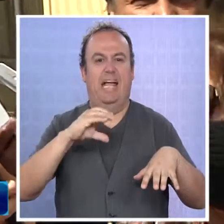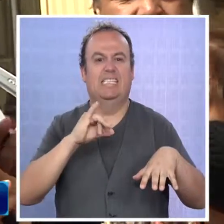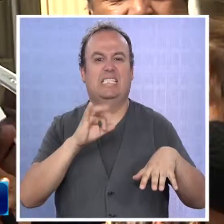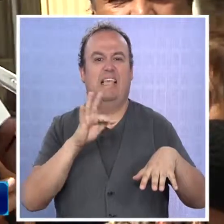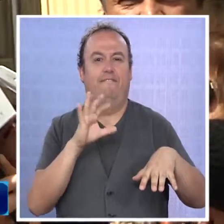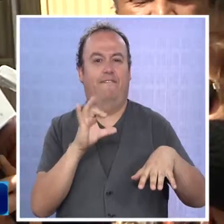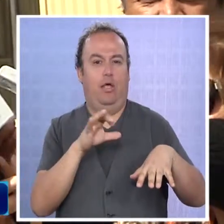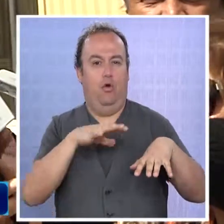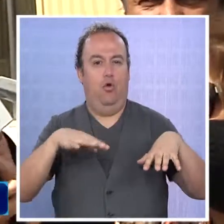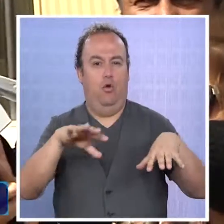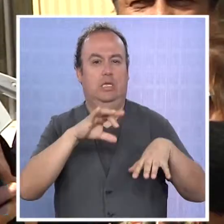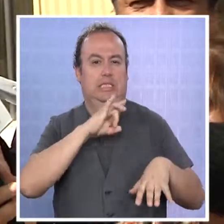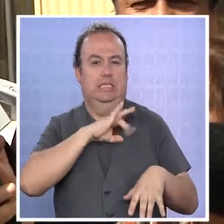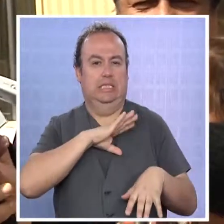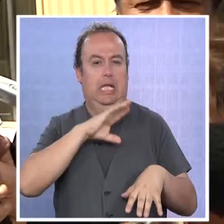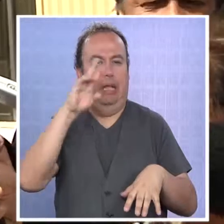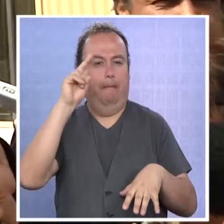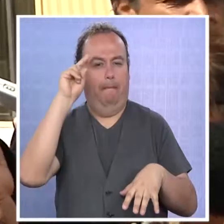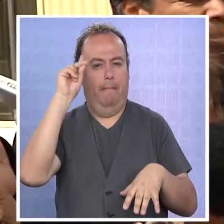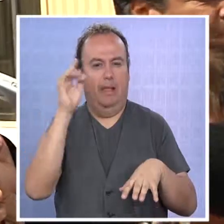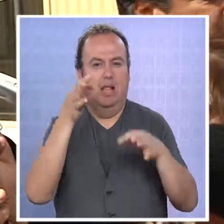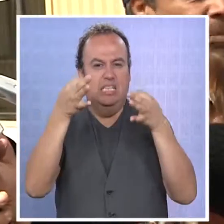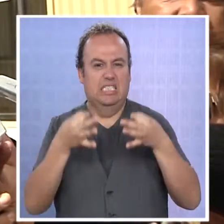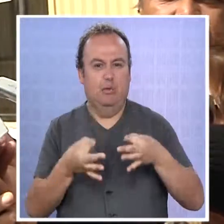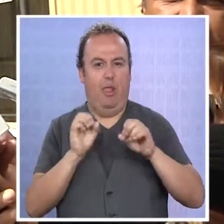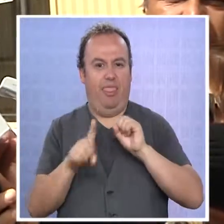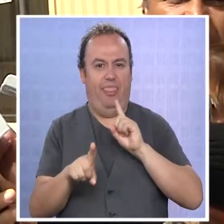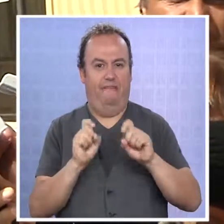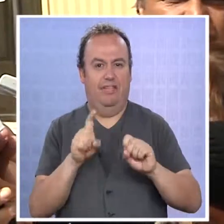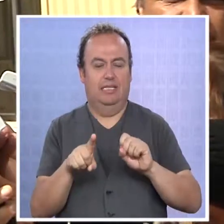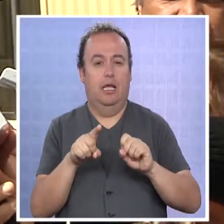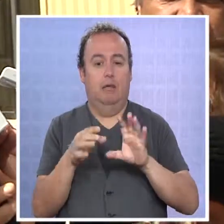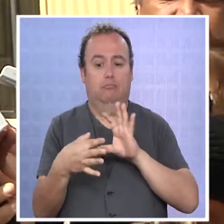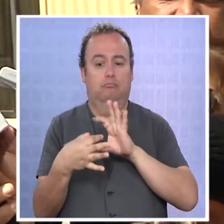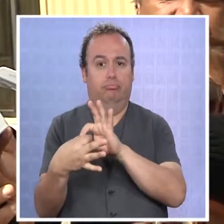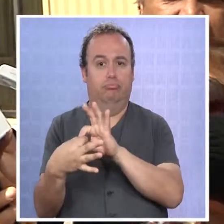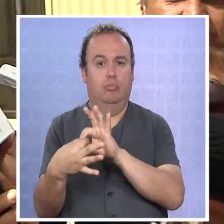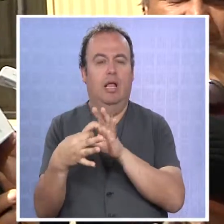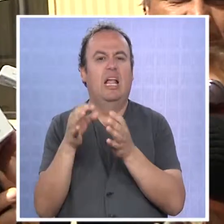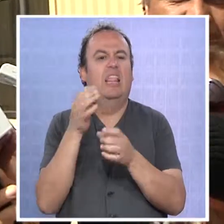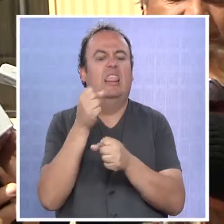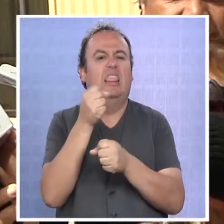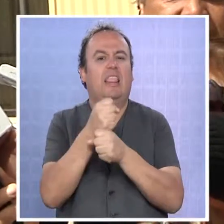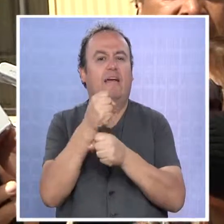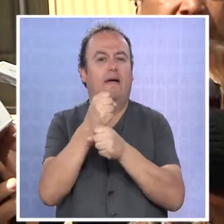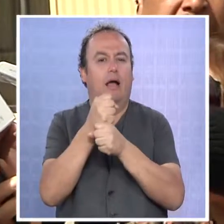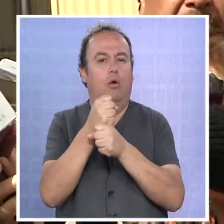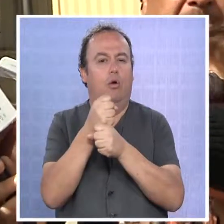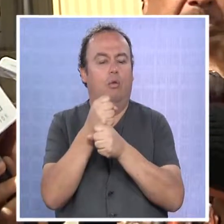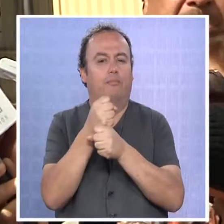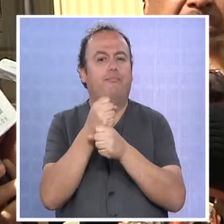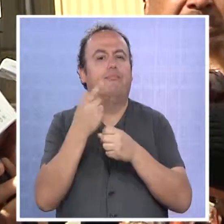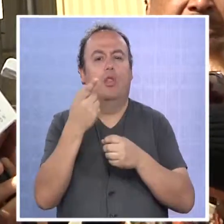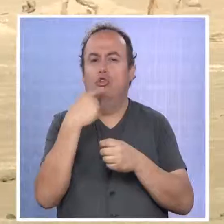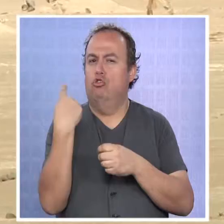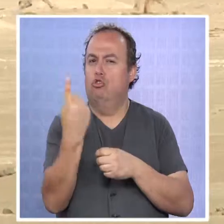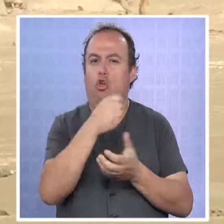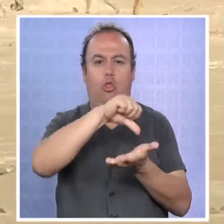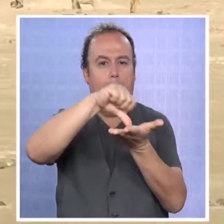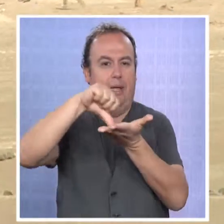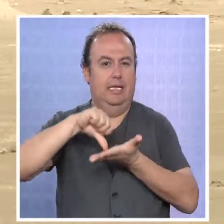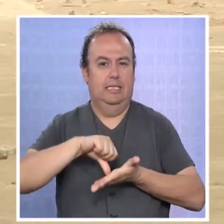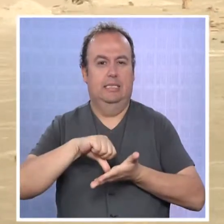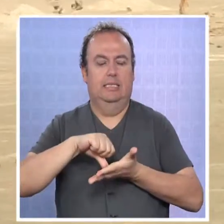su primera estrategia de seguridad y defensa y hay un conjunto de tareas comunes que todos los países deberán afrontar.